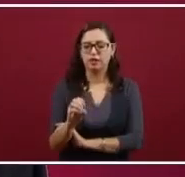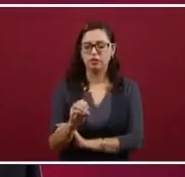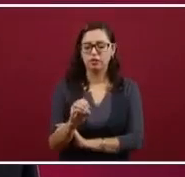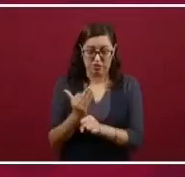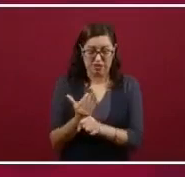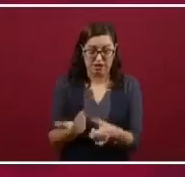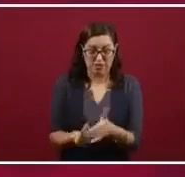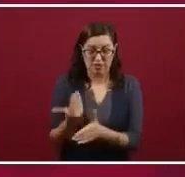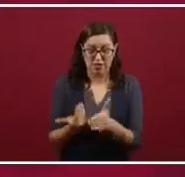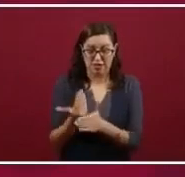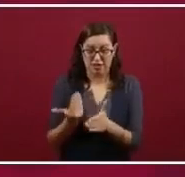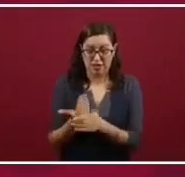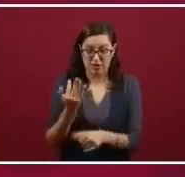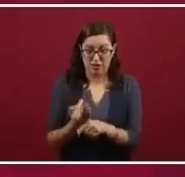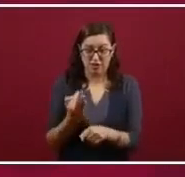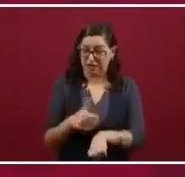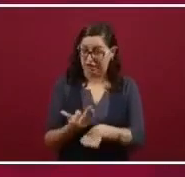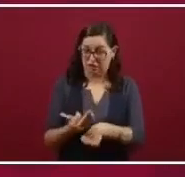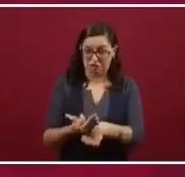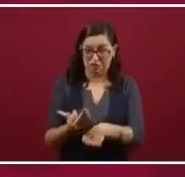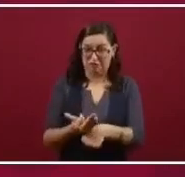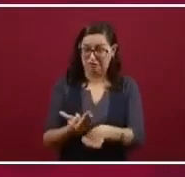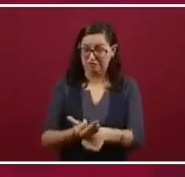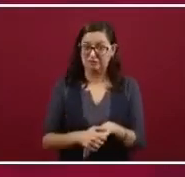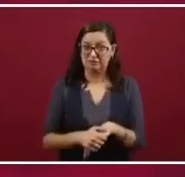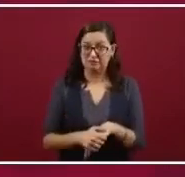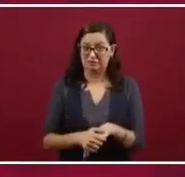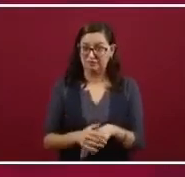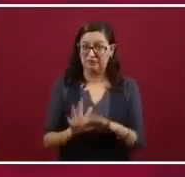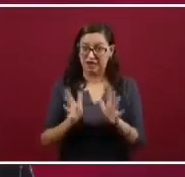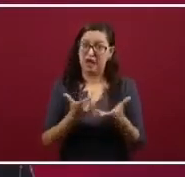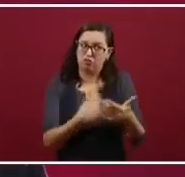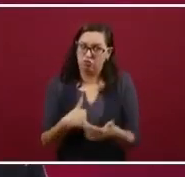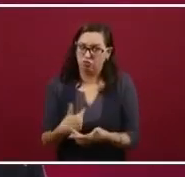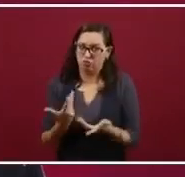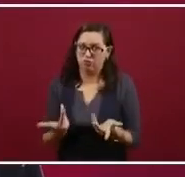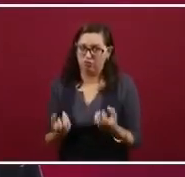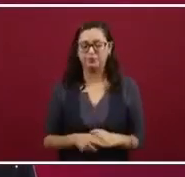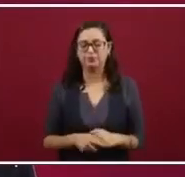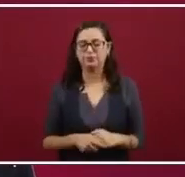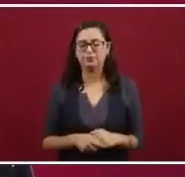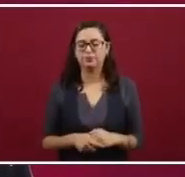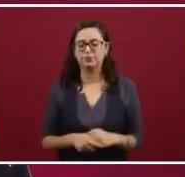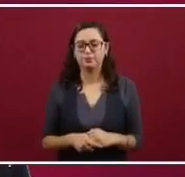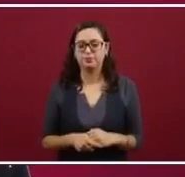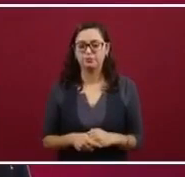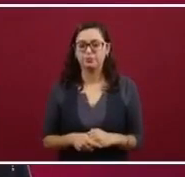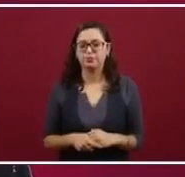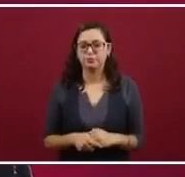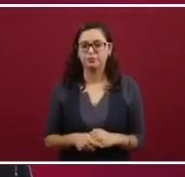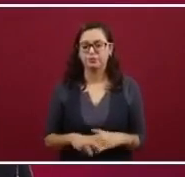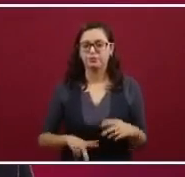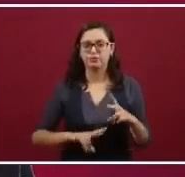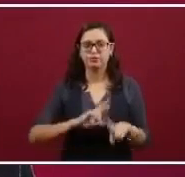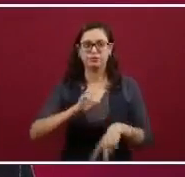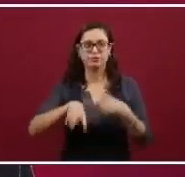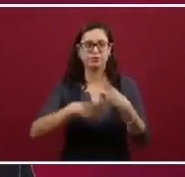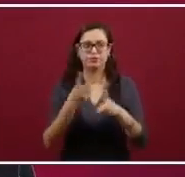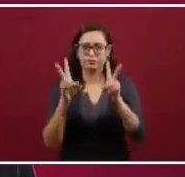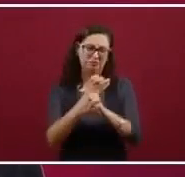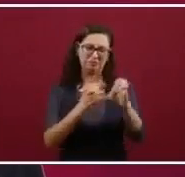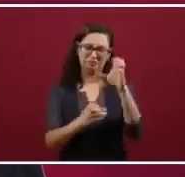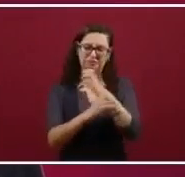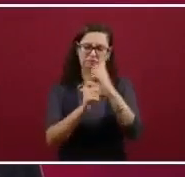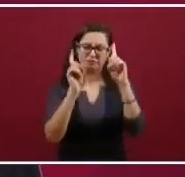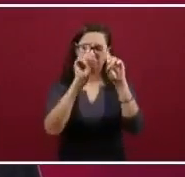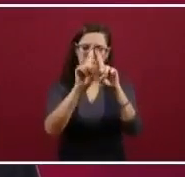ejemplo, en la mañana, ya ahora, ya seguramente ya está esperando, y vamos a hablar de muchas